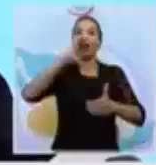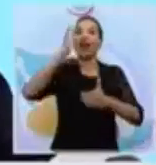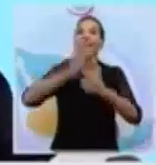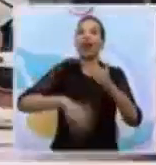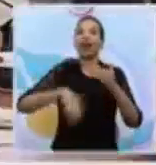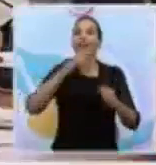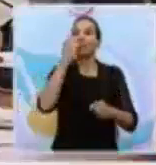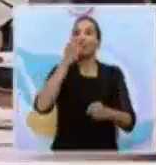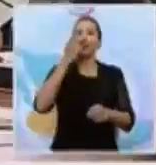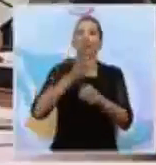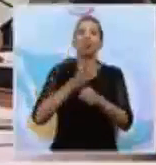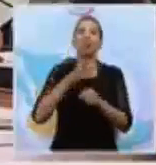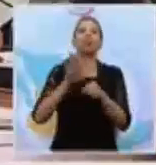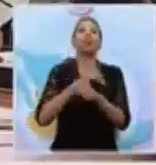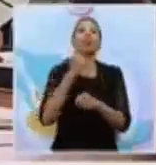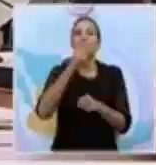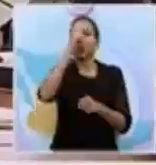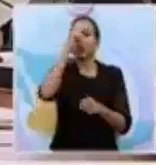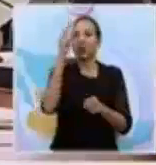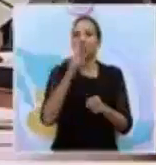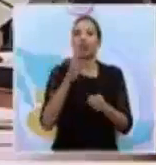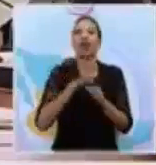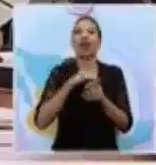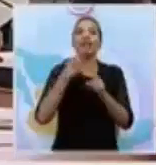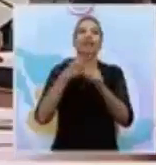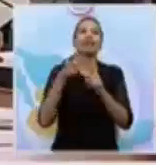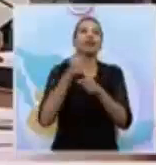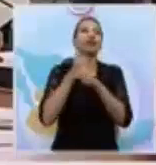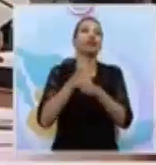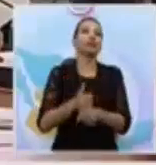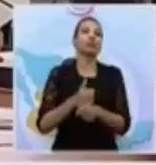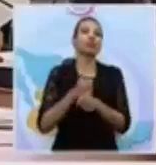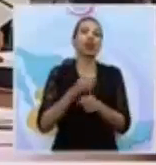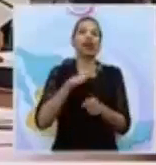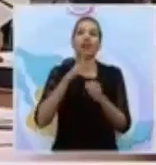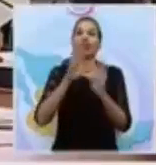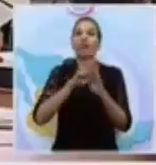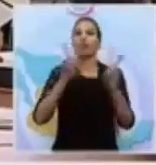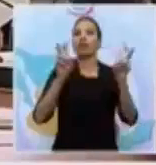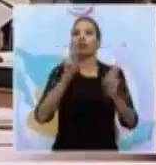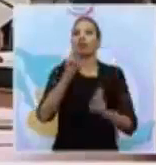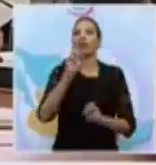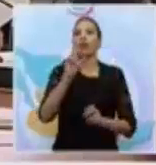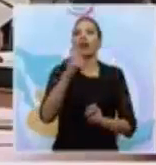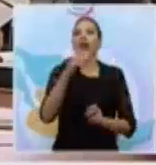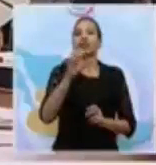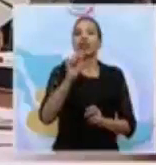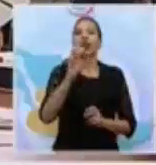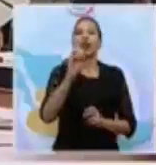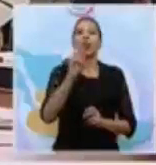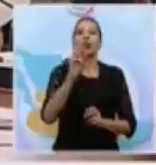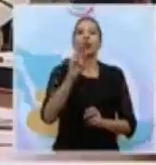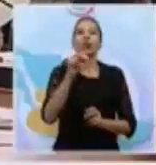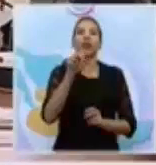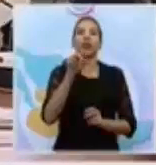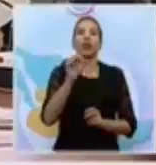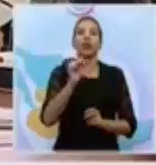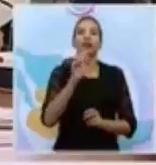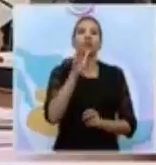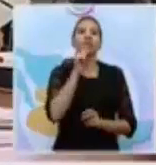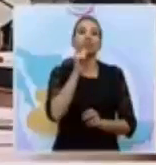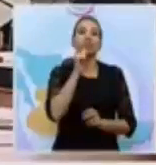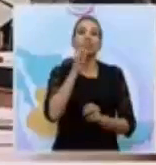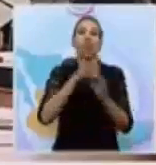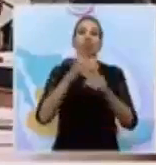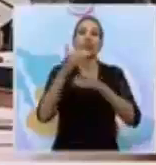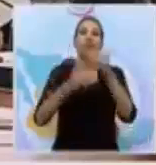terminado, porque la teoría que está detrás del Progresa, Oportunidades Prospera, está equivocada. El